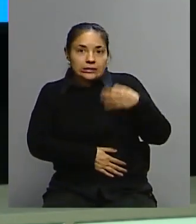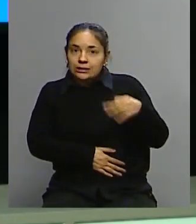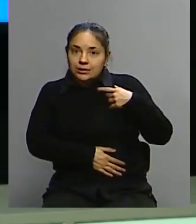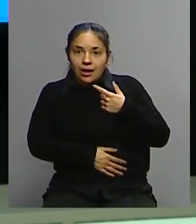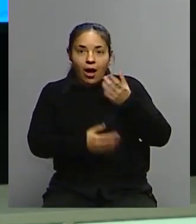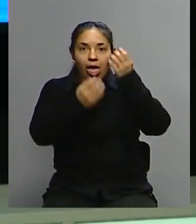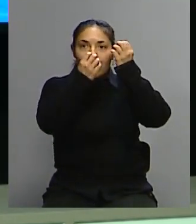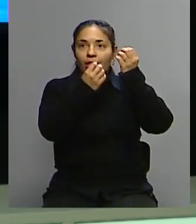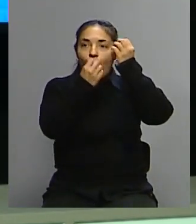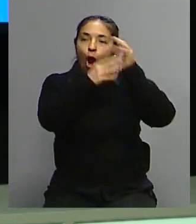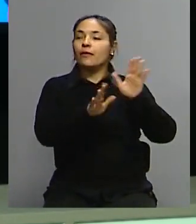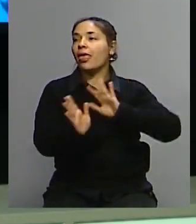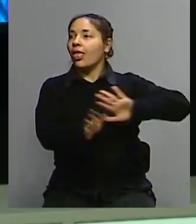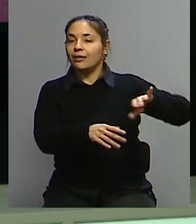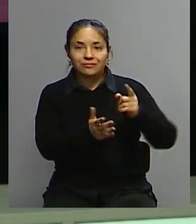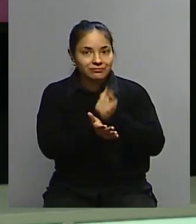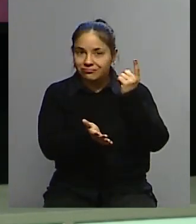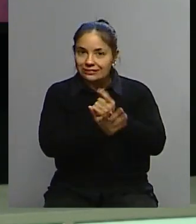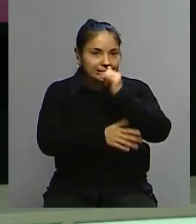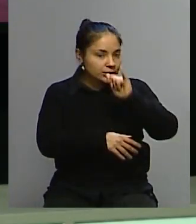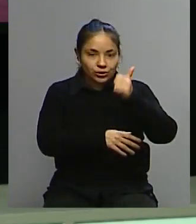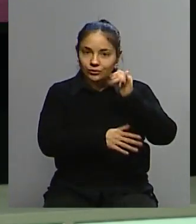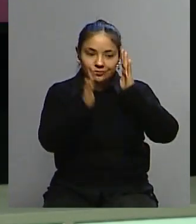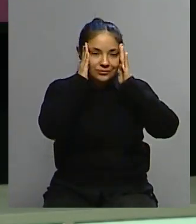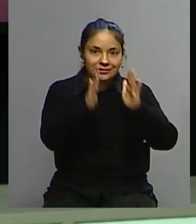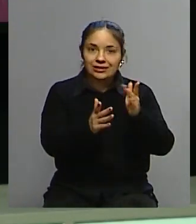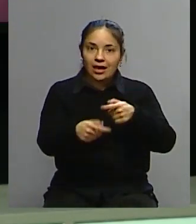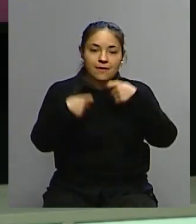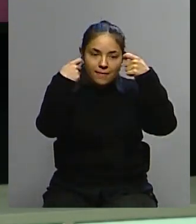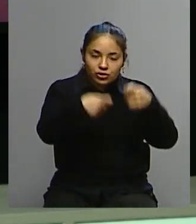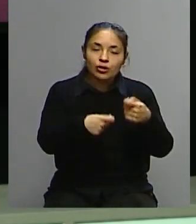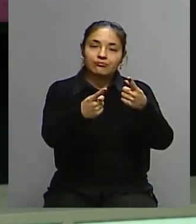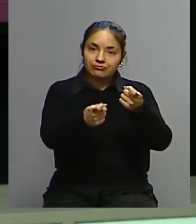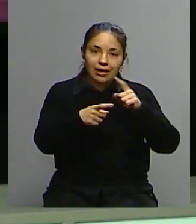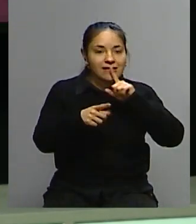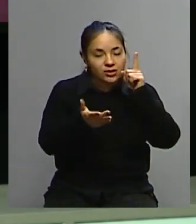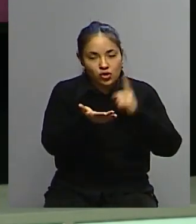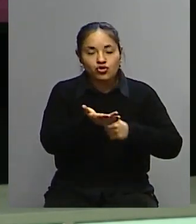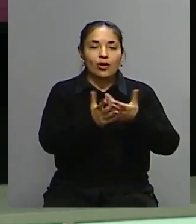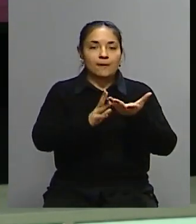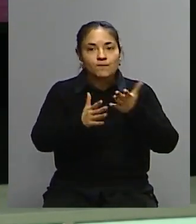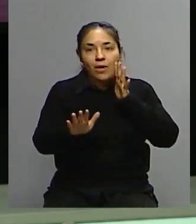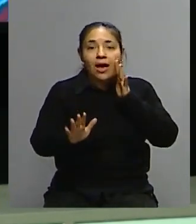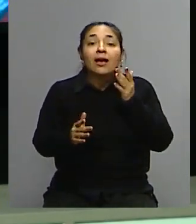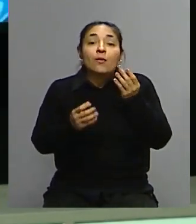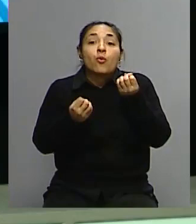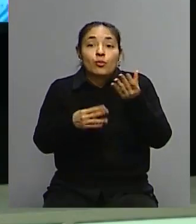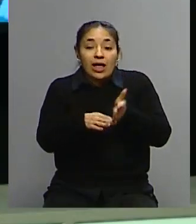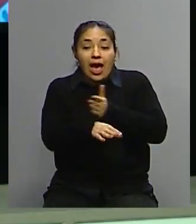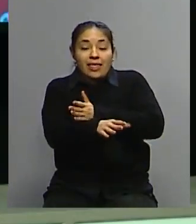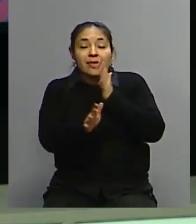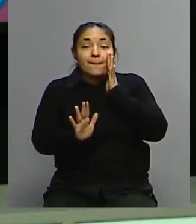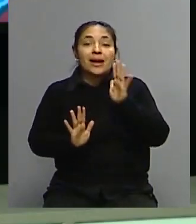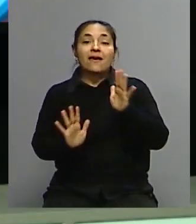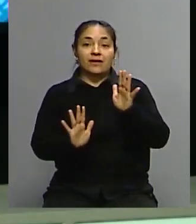en eso hay que invertir muchísimo más en lo que son políticas que tengan que ver con la prevención de las demencias, si